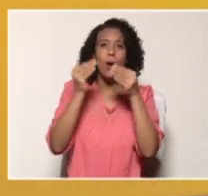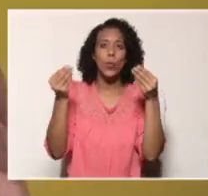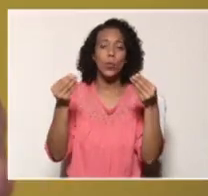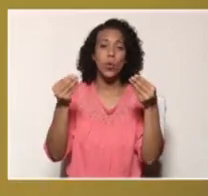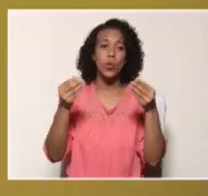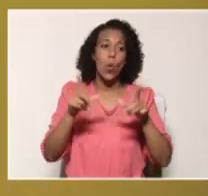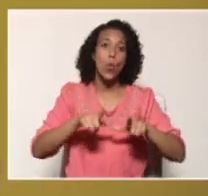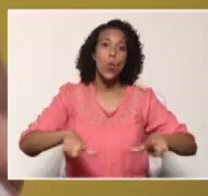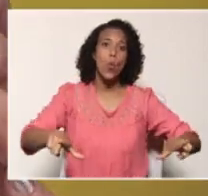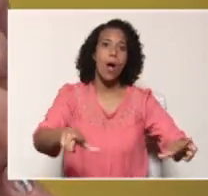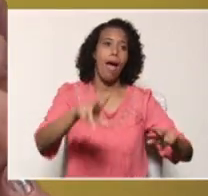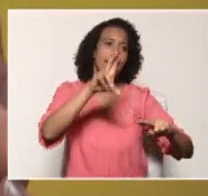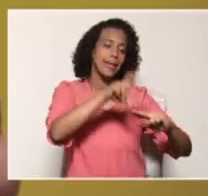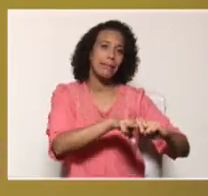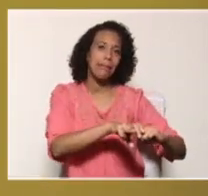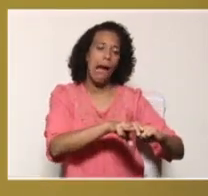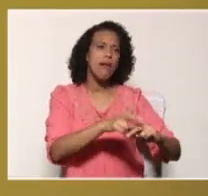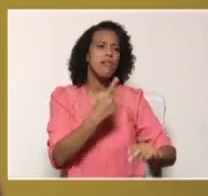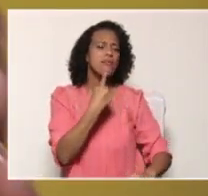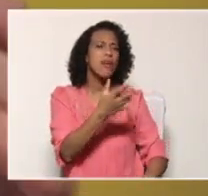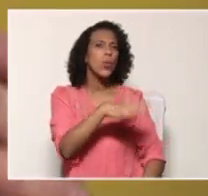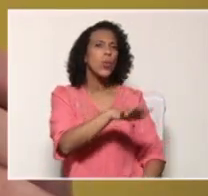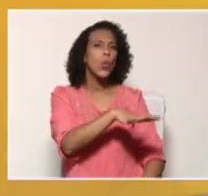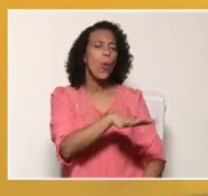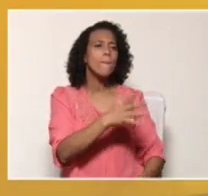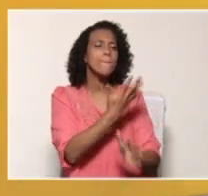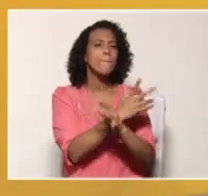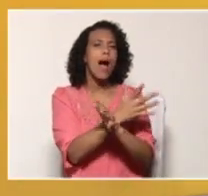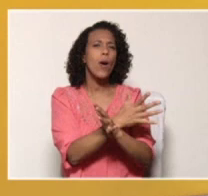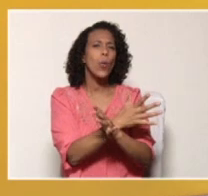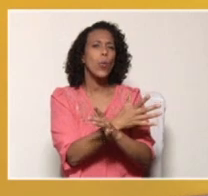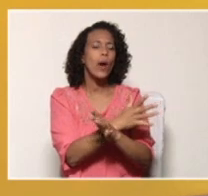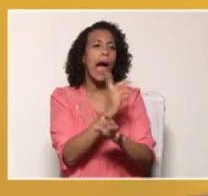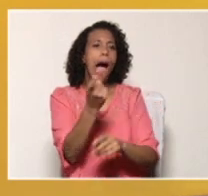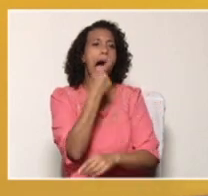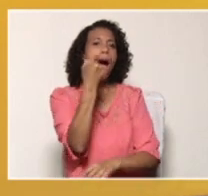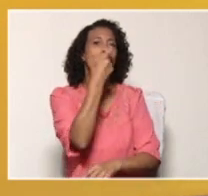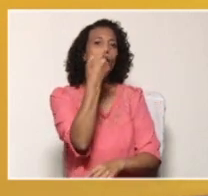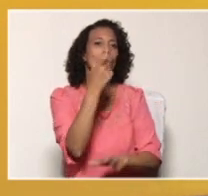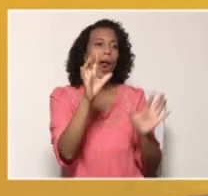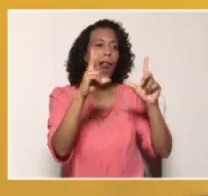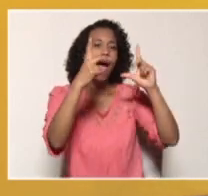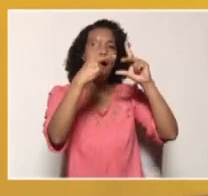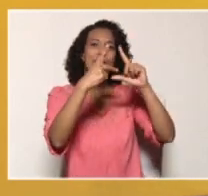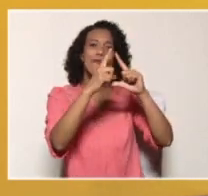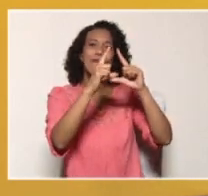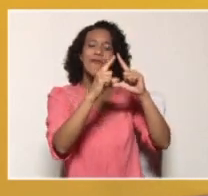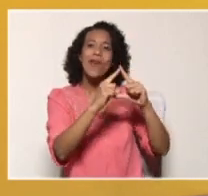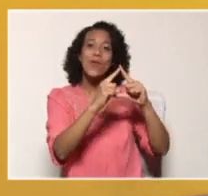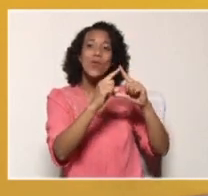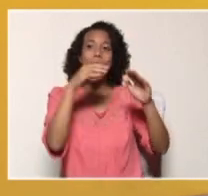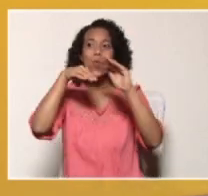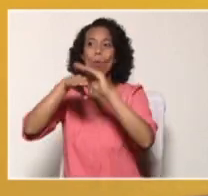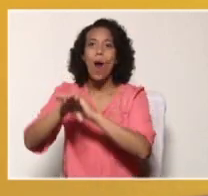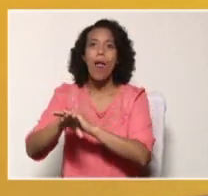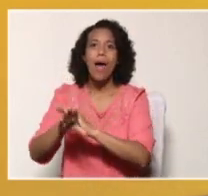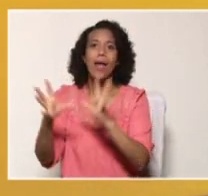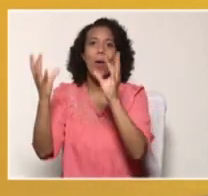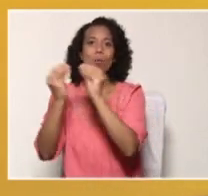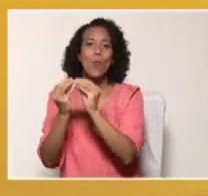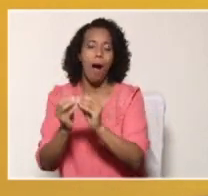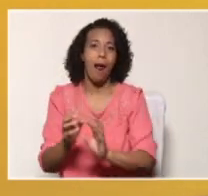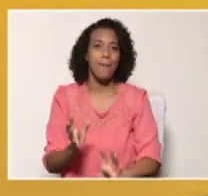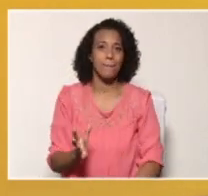la sala, por ejemplo, y le van a decir al niño y a la niña que van a jugar a buscar las figuras para poder guardarla acá.